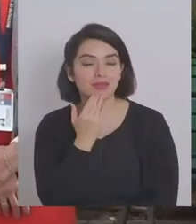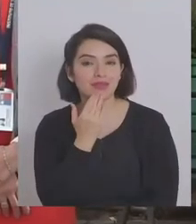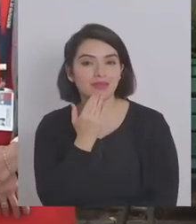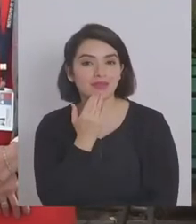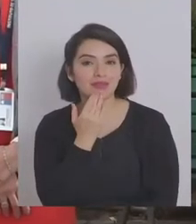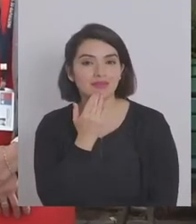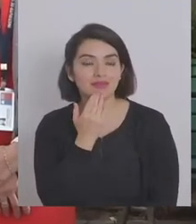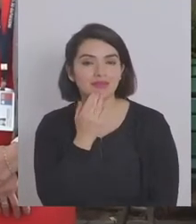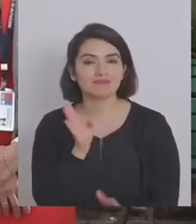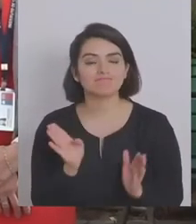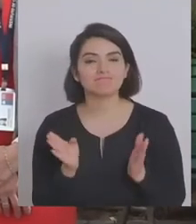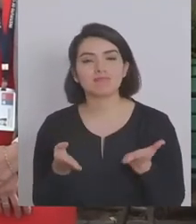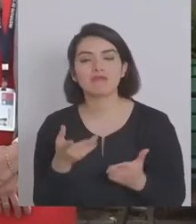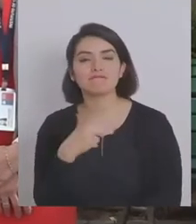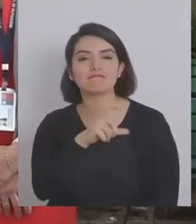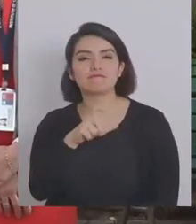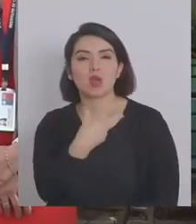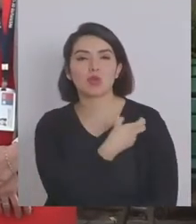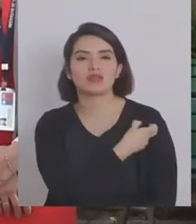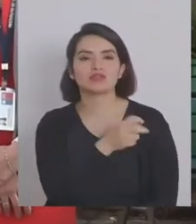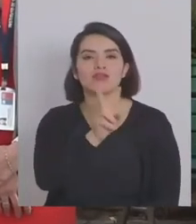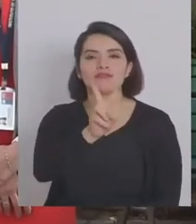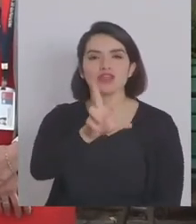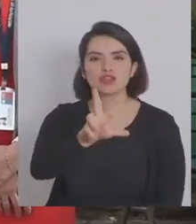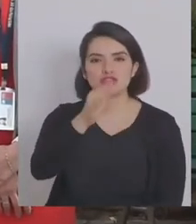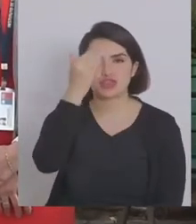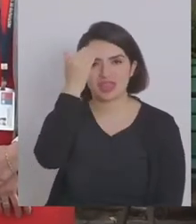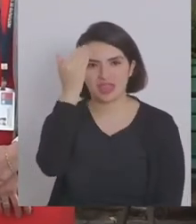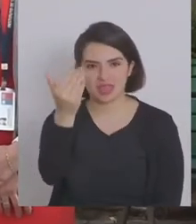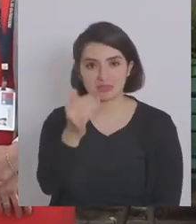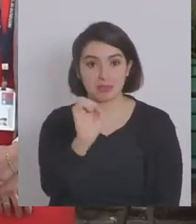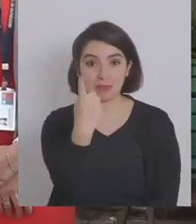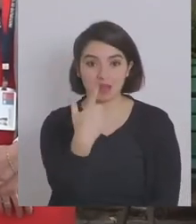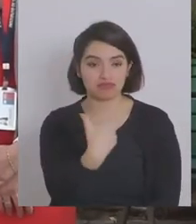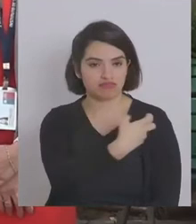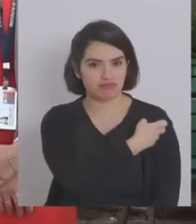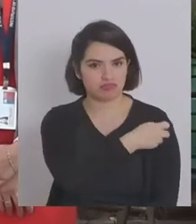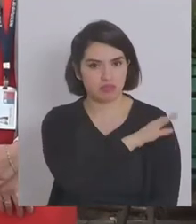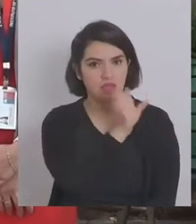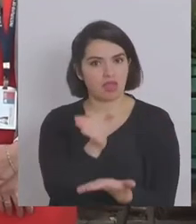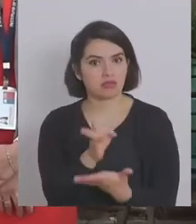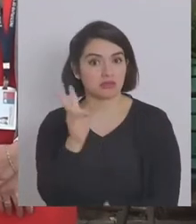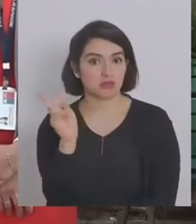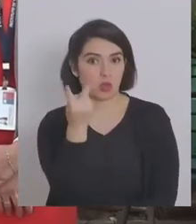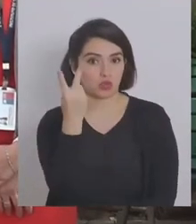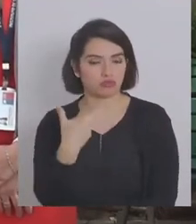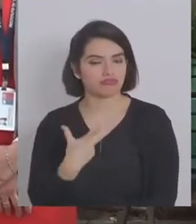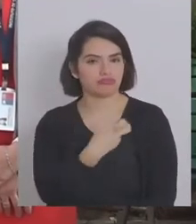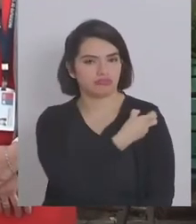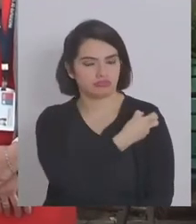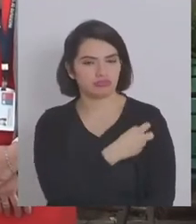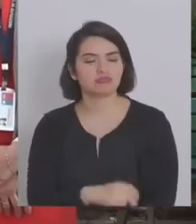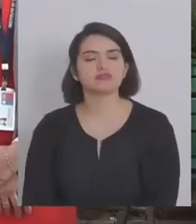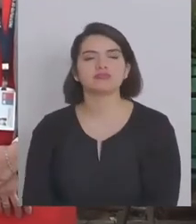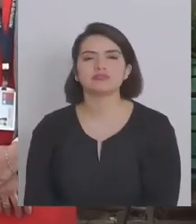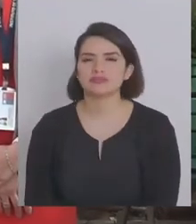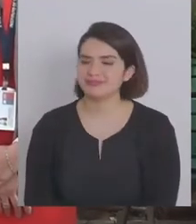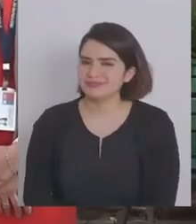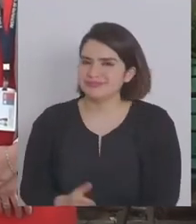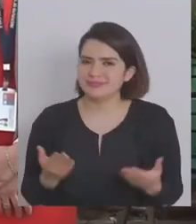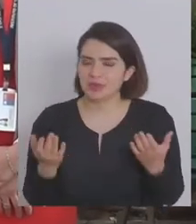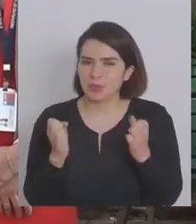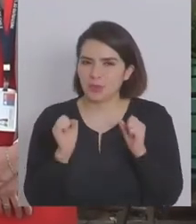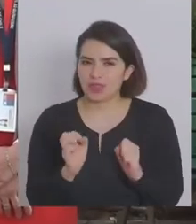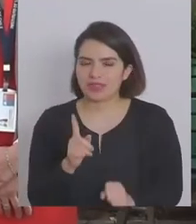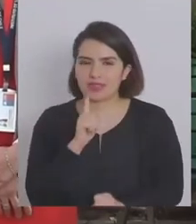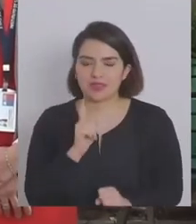el esquema de vacunación va a ser de 28 días entre la primera y segunda dosis y en base y lo que se sabe, ¿cierto?, es que podría tener